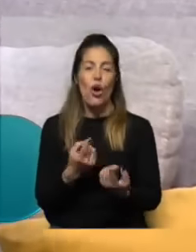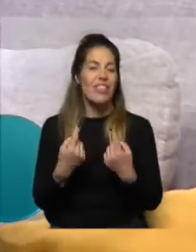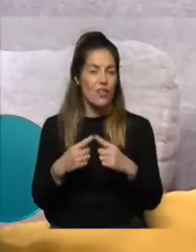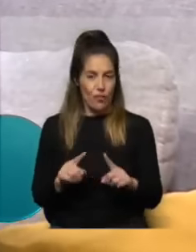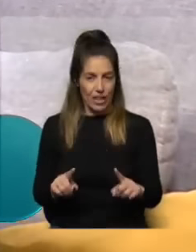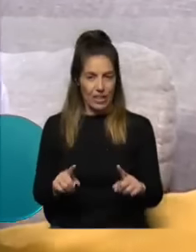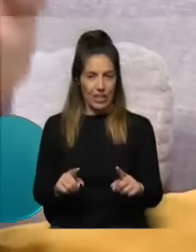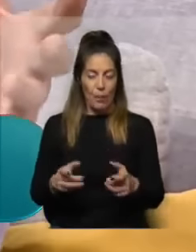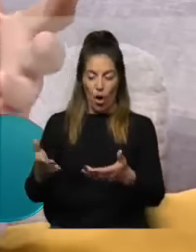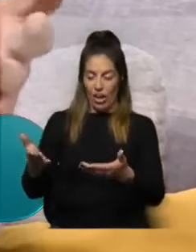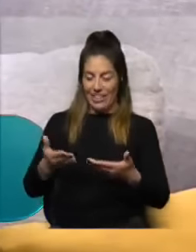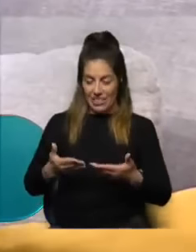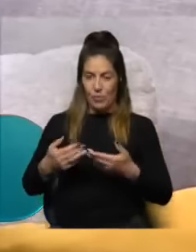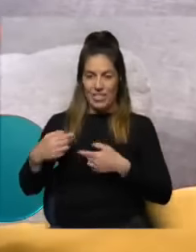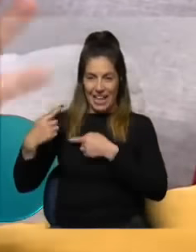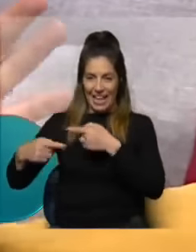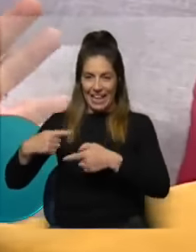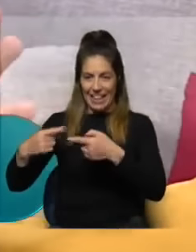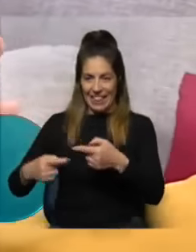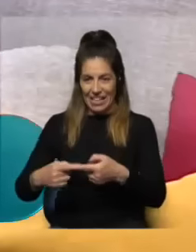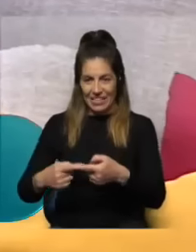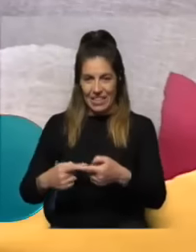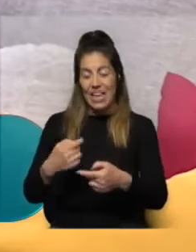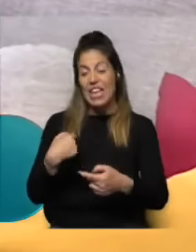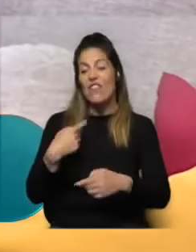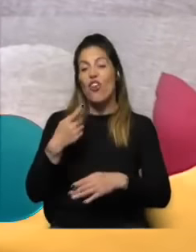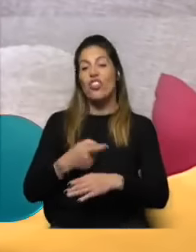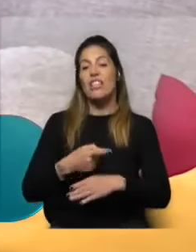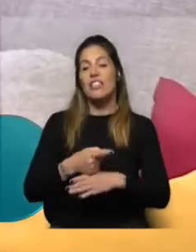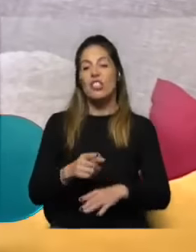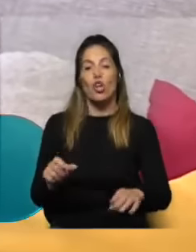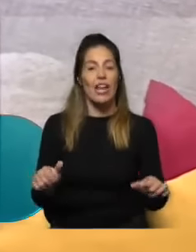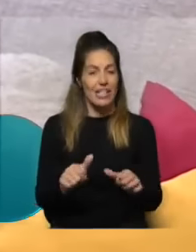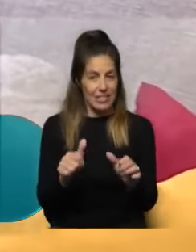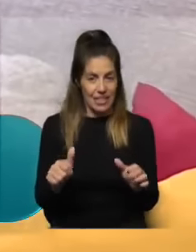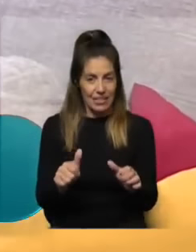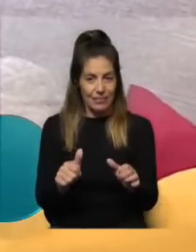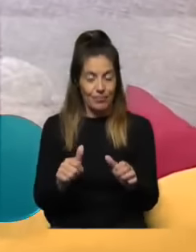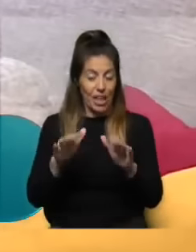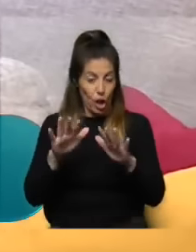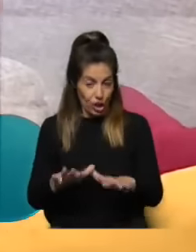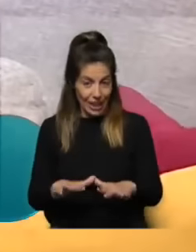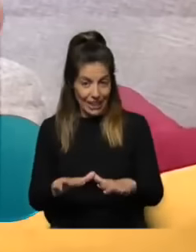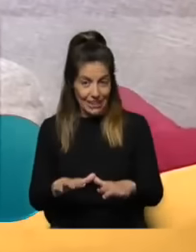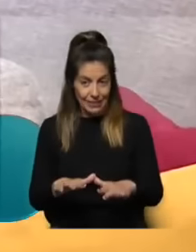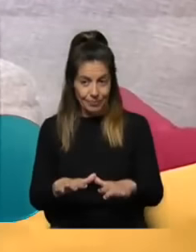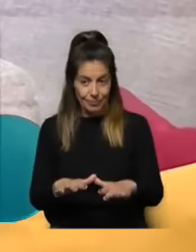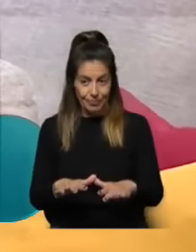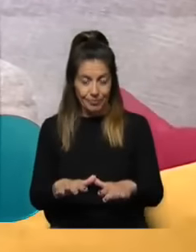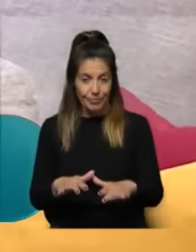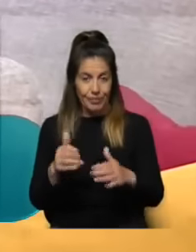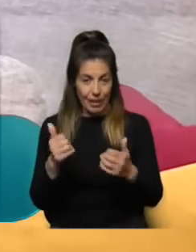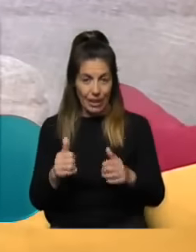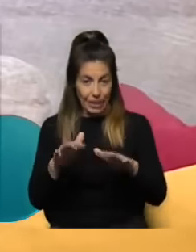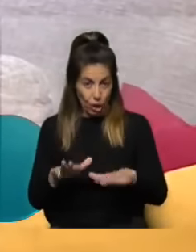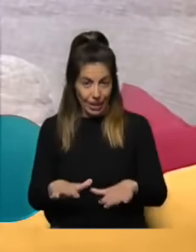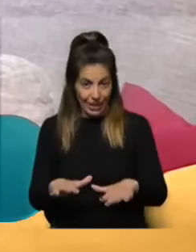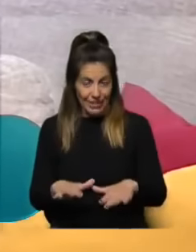vos recibís algo, heredás algo y vos tenés que tomar una decisión de qué hacer. Si lo tenés, esta es una pregunta interesante, si tenés